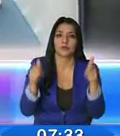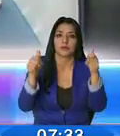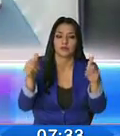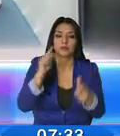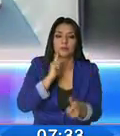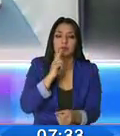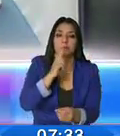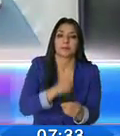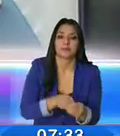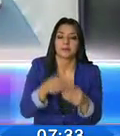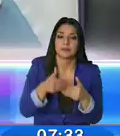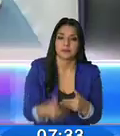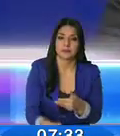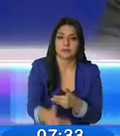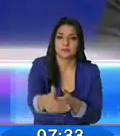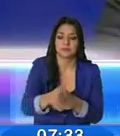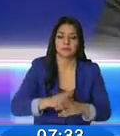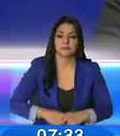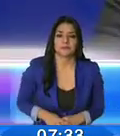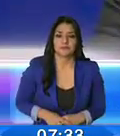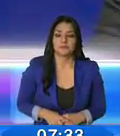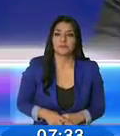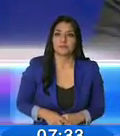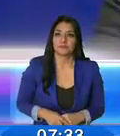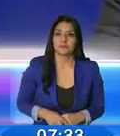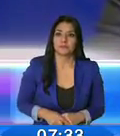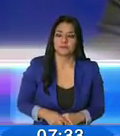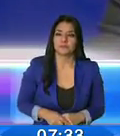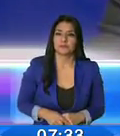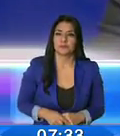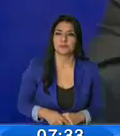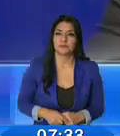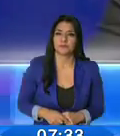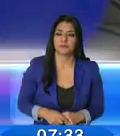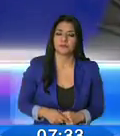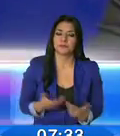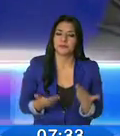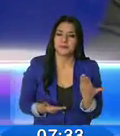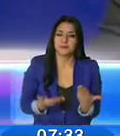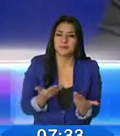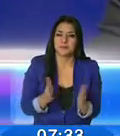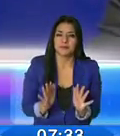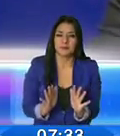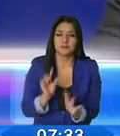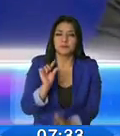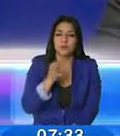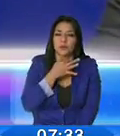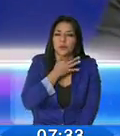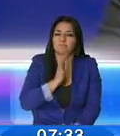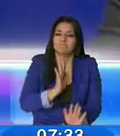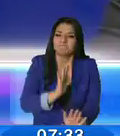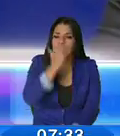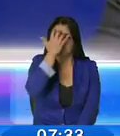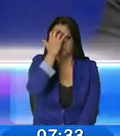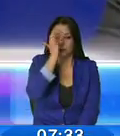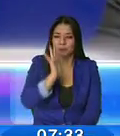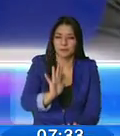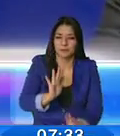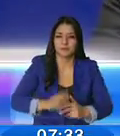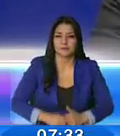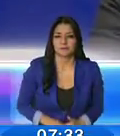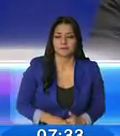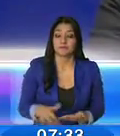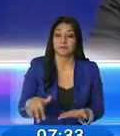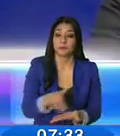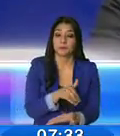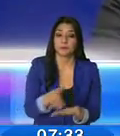la fase que corresponde en este proceso. Sí genera un cierto temor de que de una u otra manera